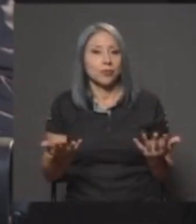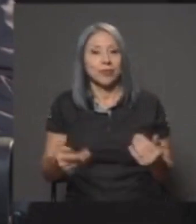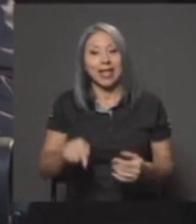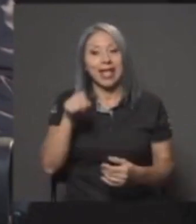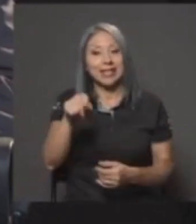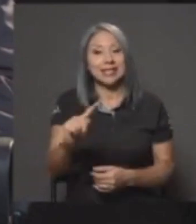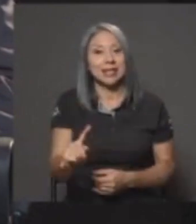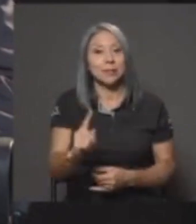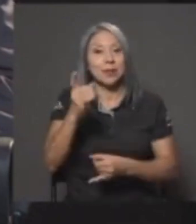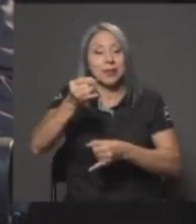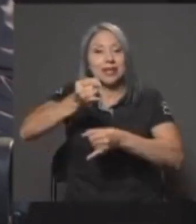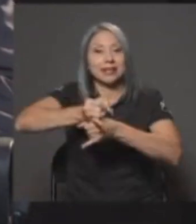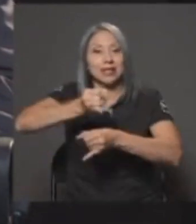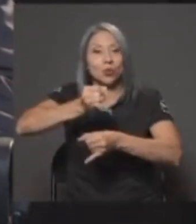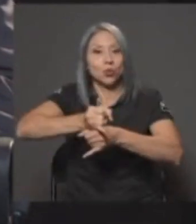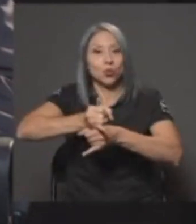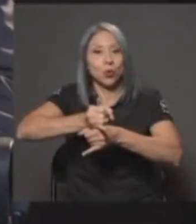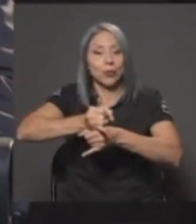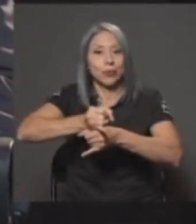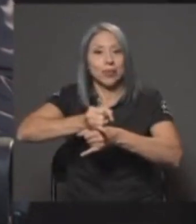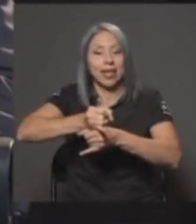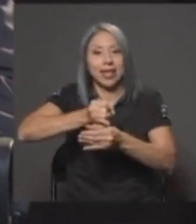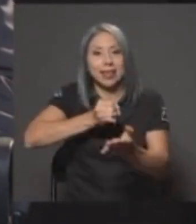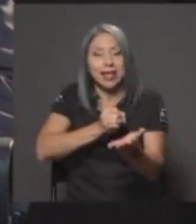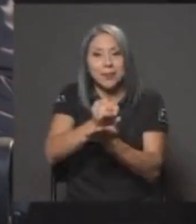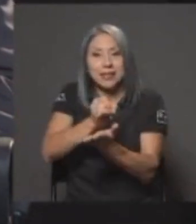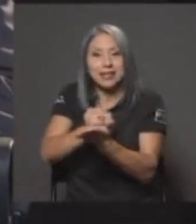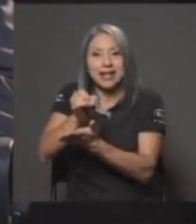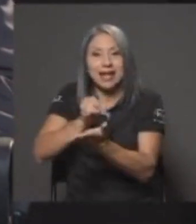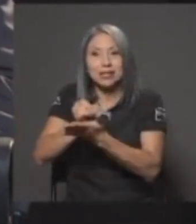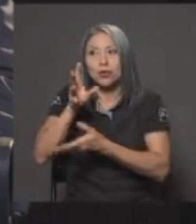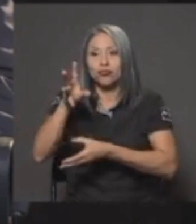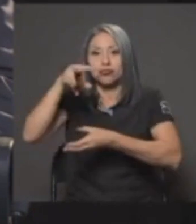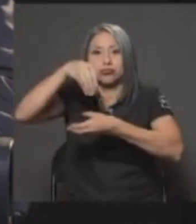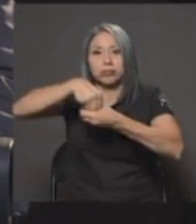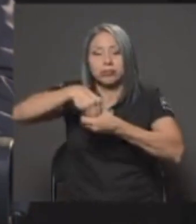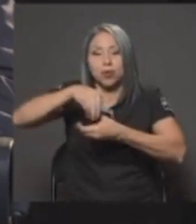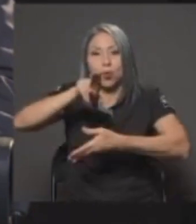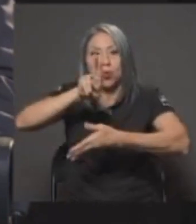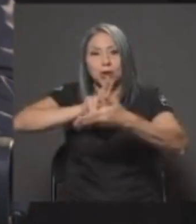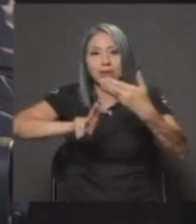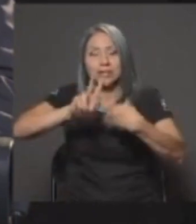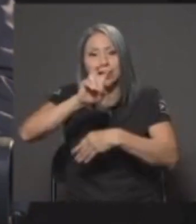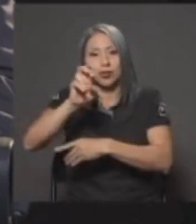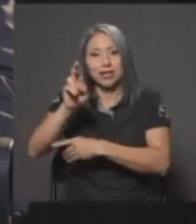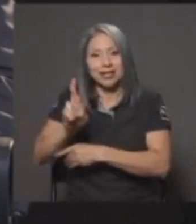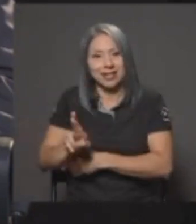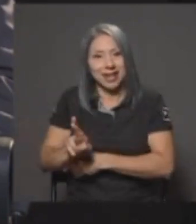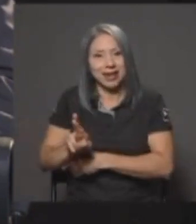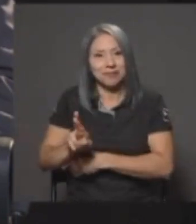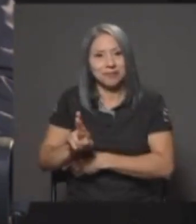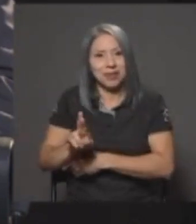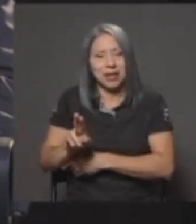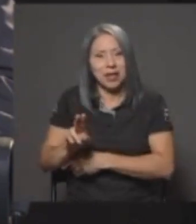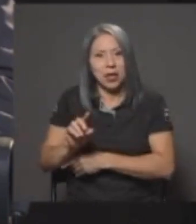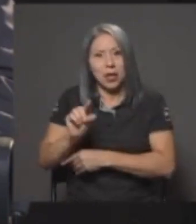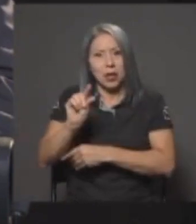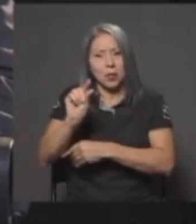es el primer instituto de investigación de la Universidad de Costa Rica. Vamos a